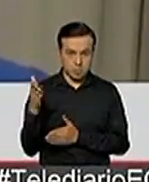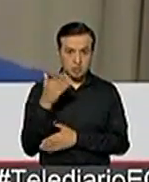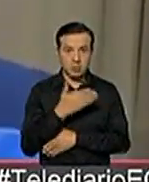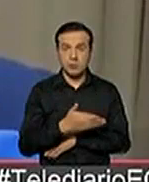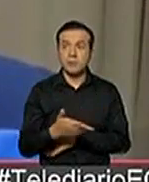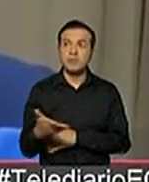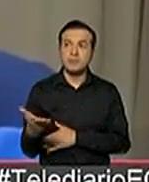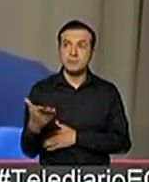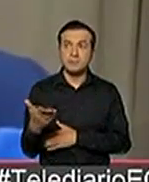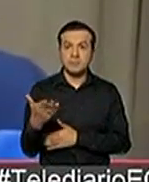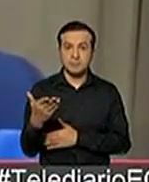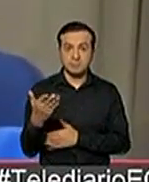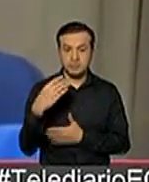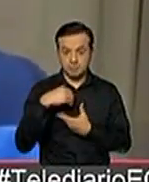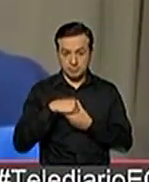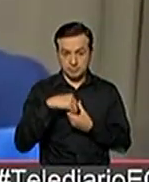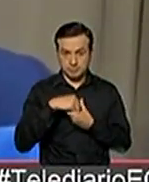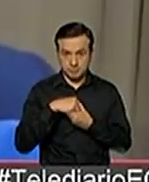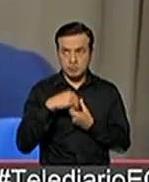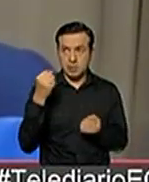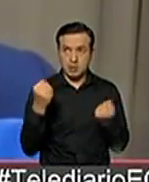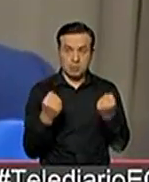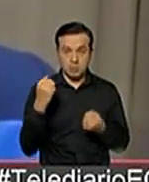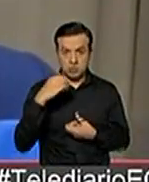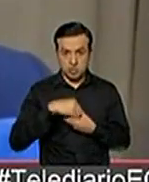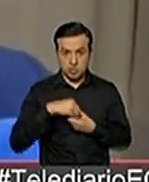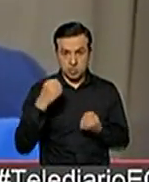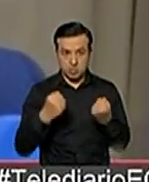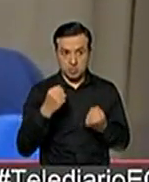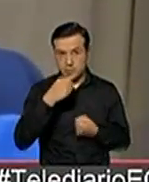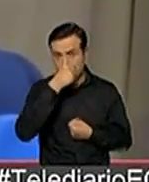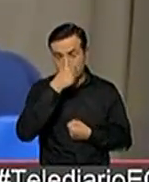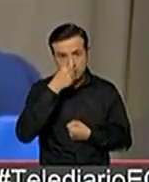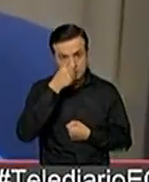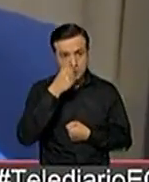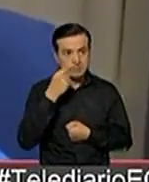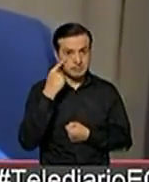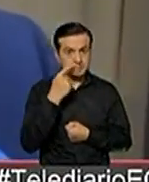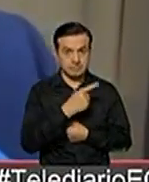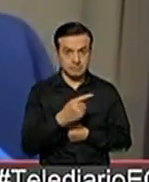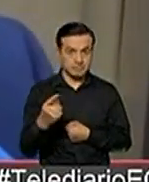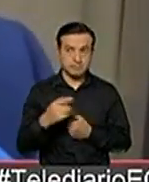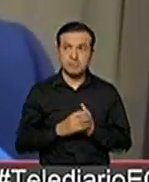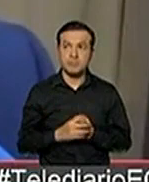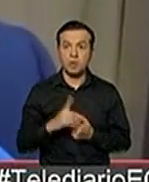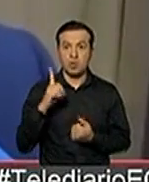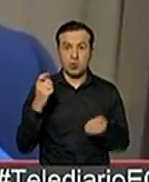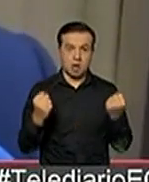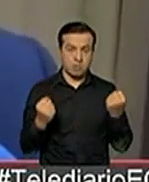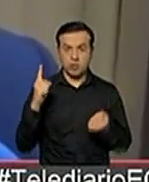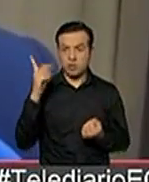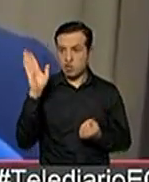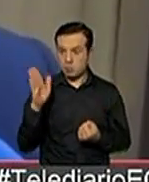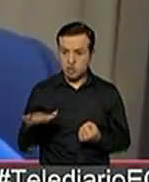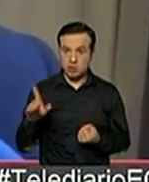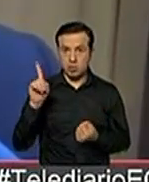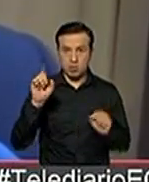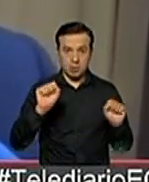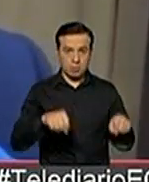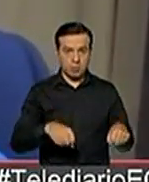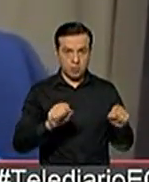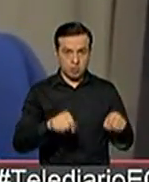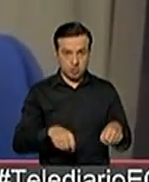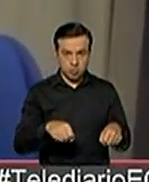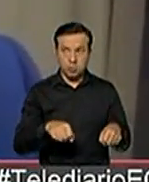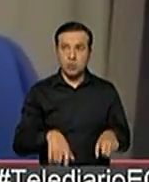encontraban transportando al interior de un camión sustancia presumiblemente cocaína. Se encuentra un camión, una camioneta, una motocicleta